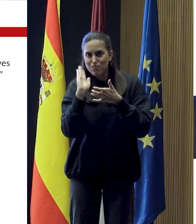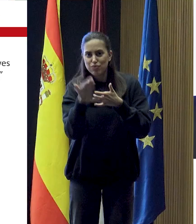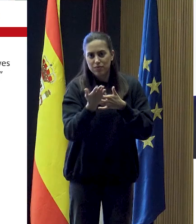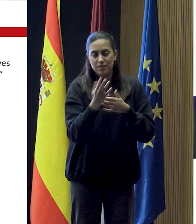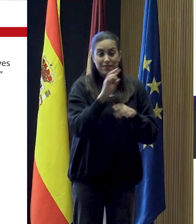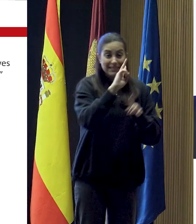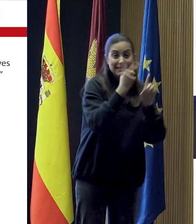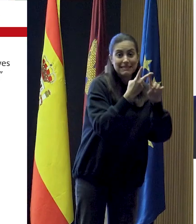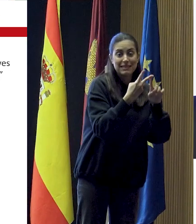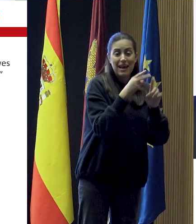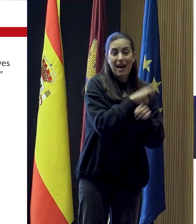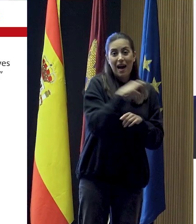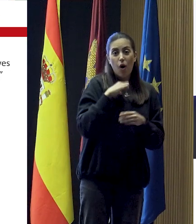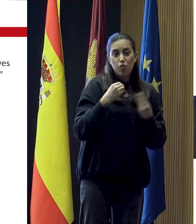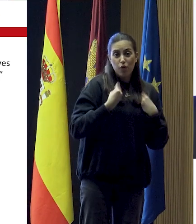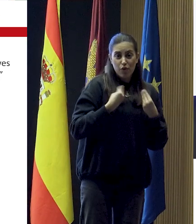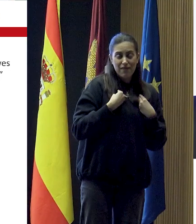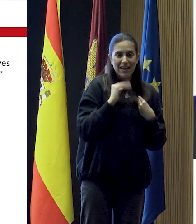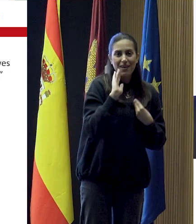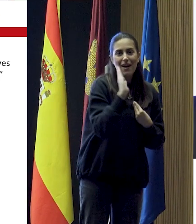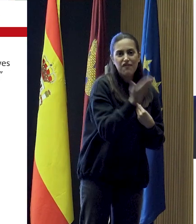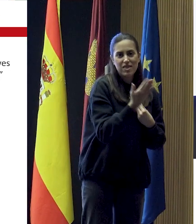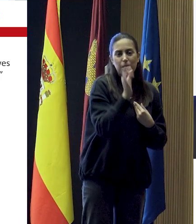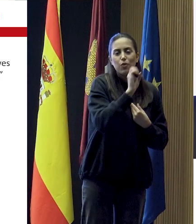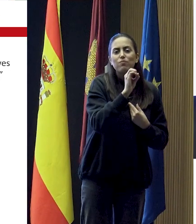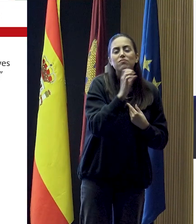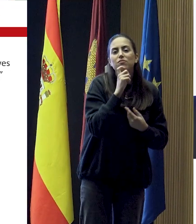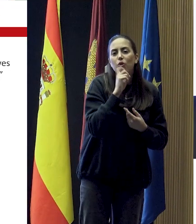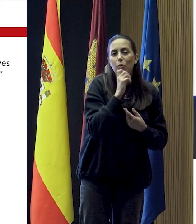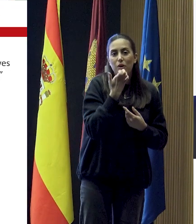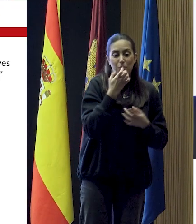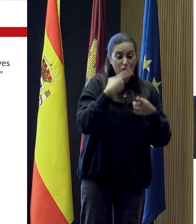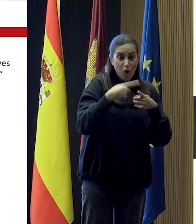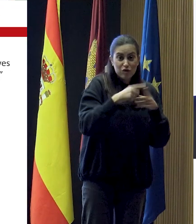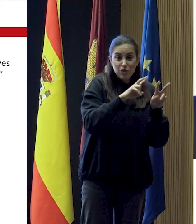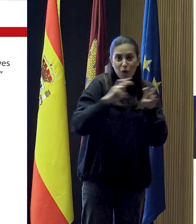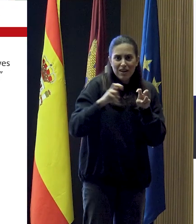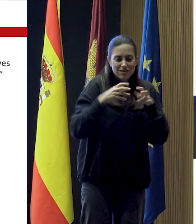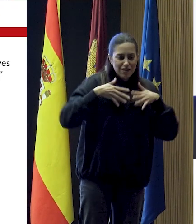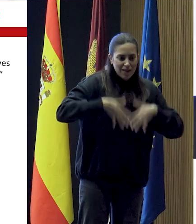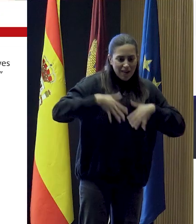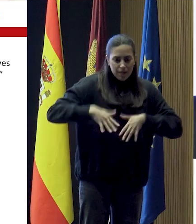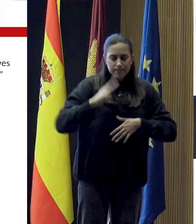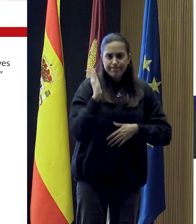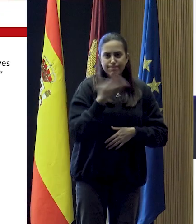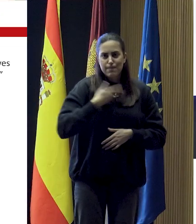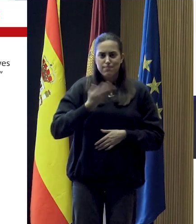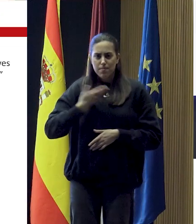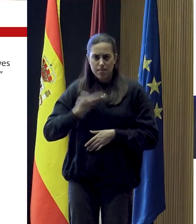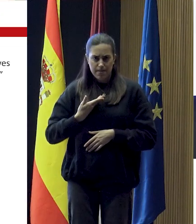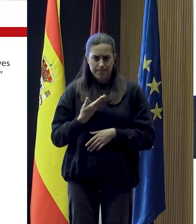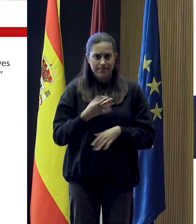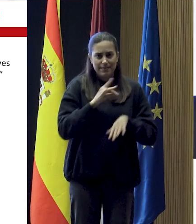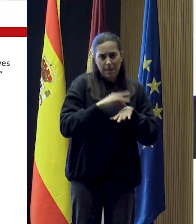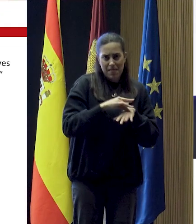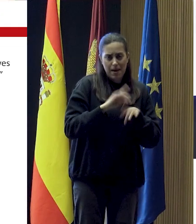autobiográfica se va a ver afectado, pero la memoria a corto plazo, las cosas nuevas que nos pasan desde que tenemos una demencia.